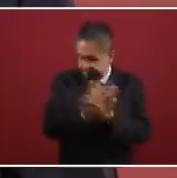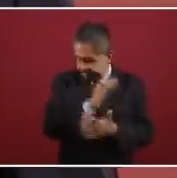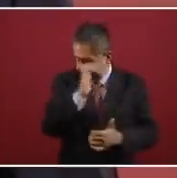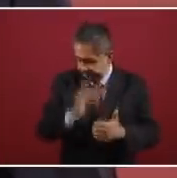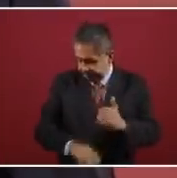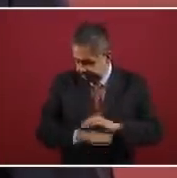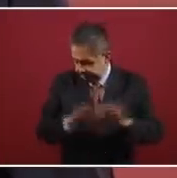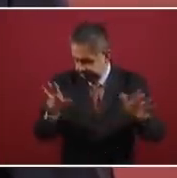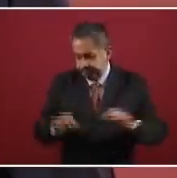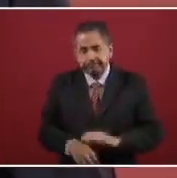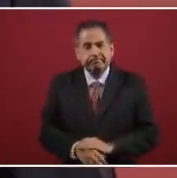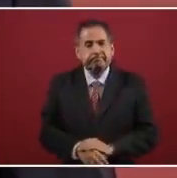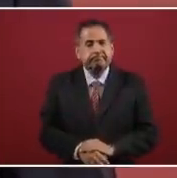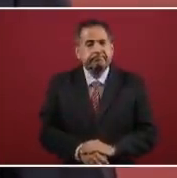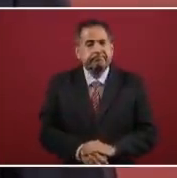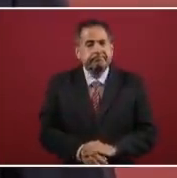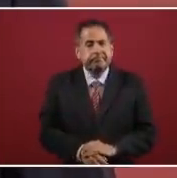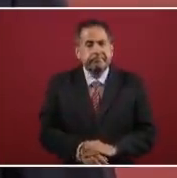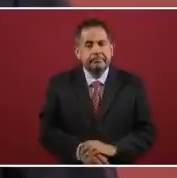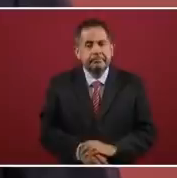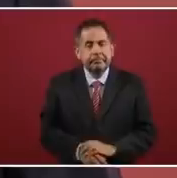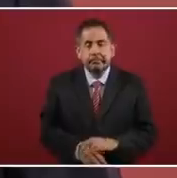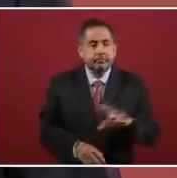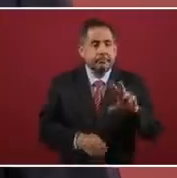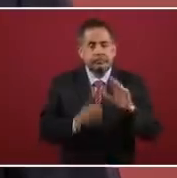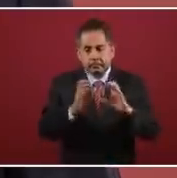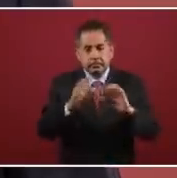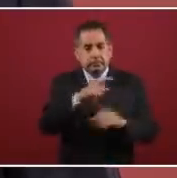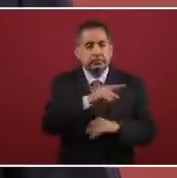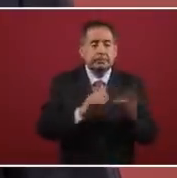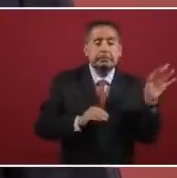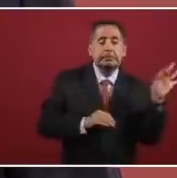Entonces, que no los usen,